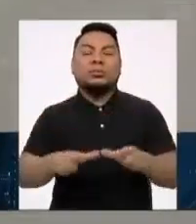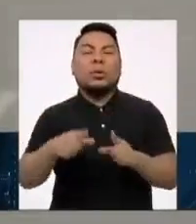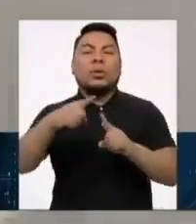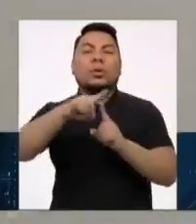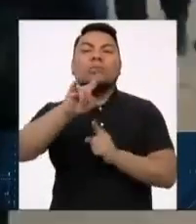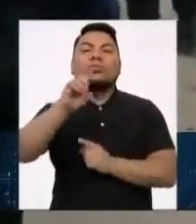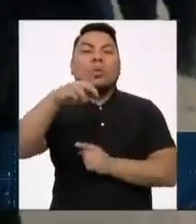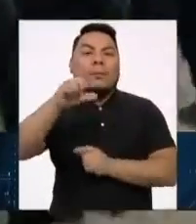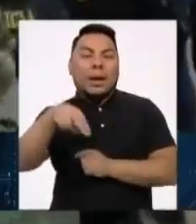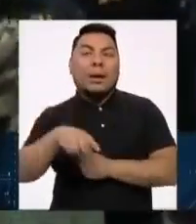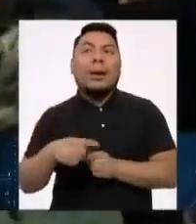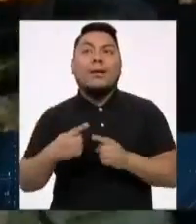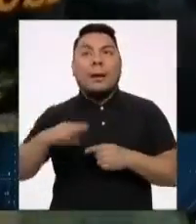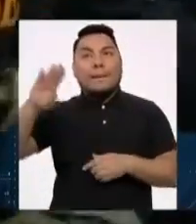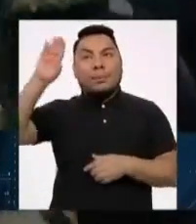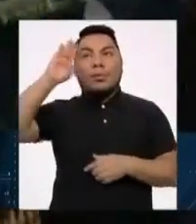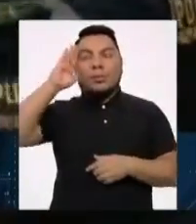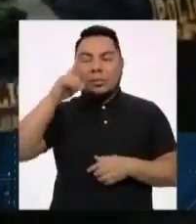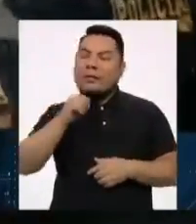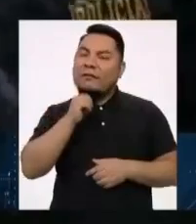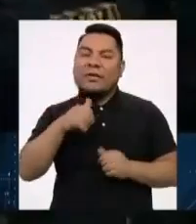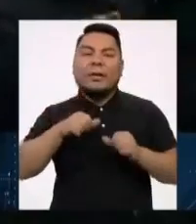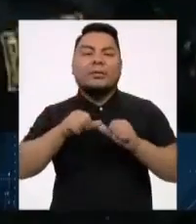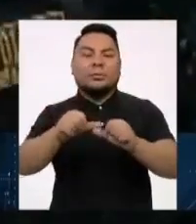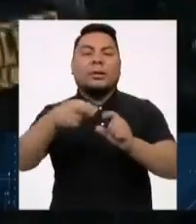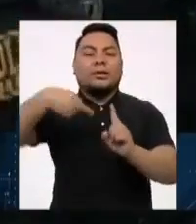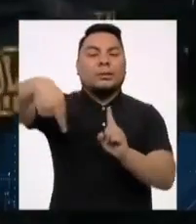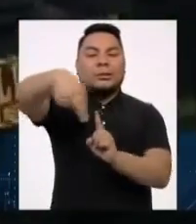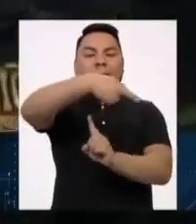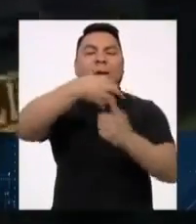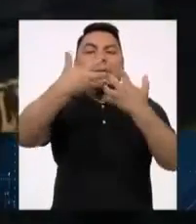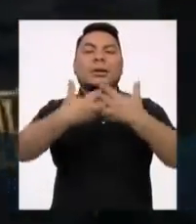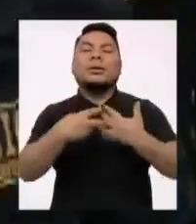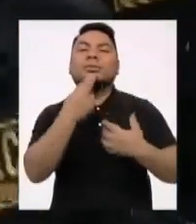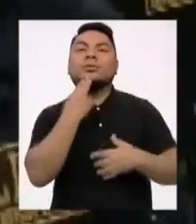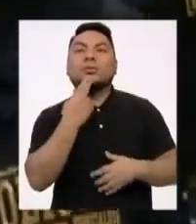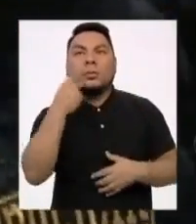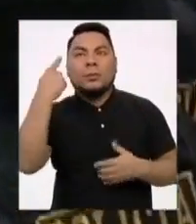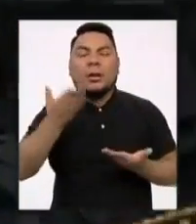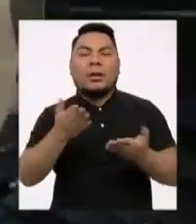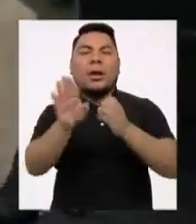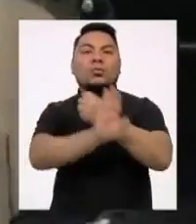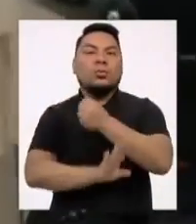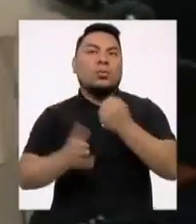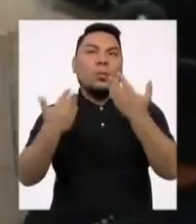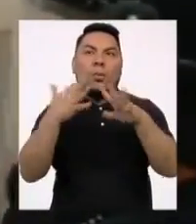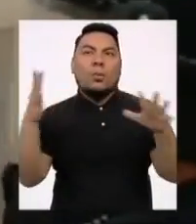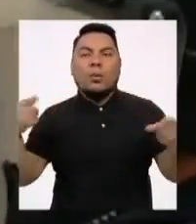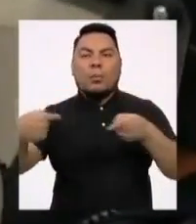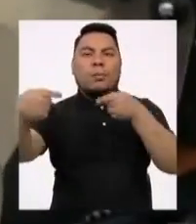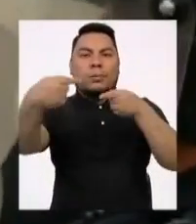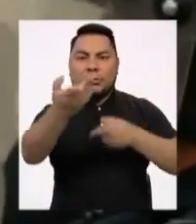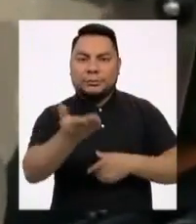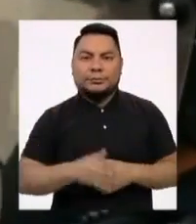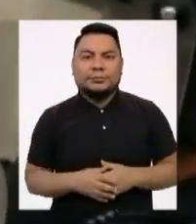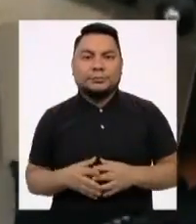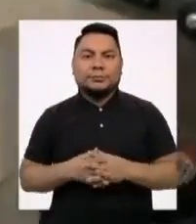En tanto, la policía permanece en los alrededores de la azucarera para brindar seguridad ante cualquier represión.